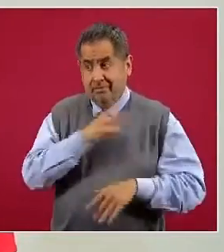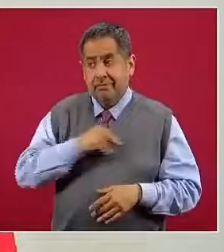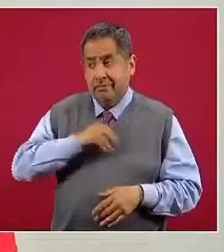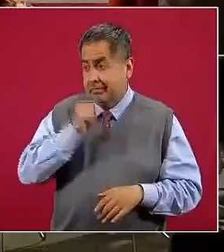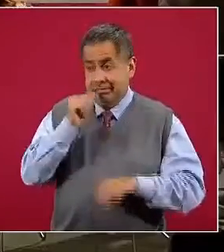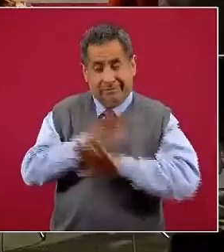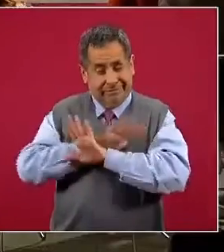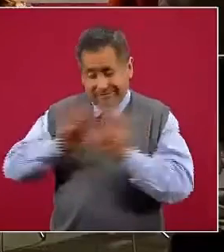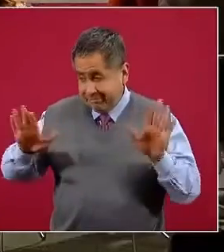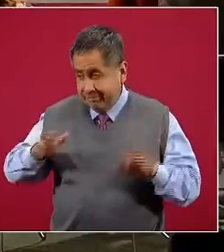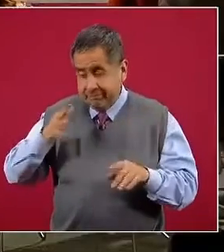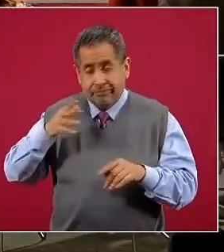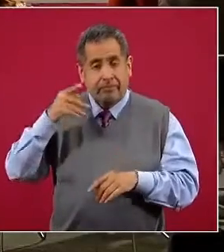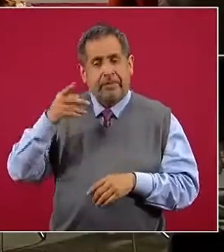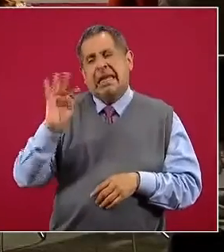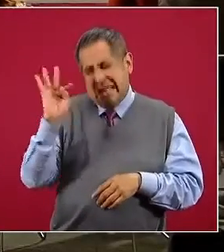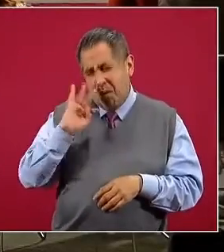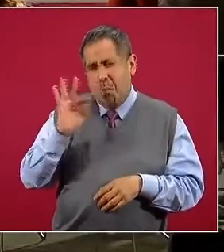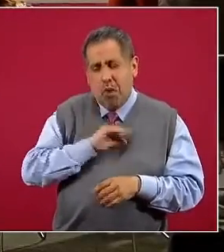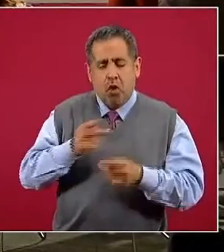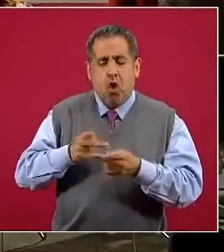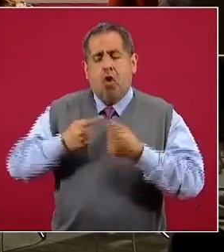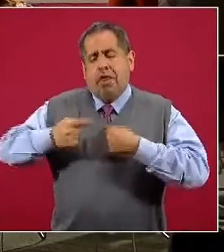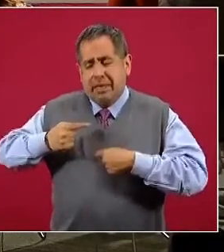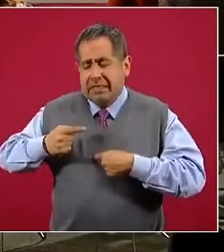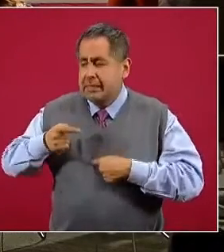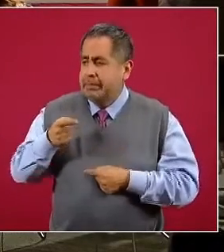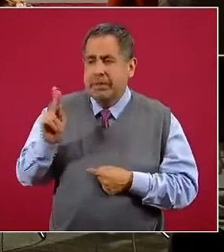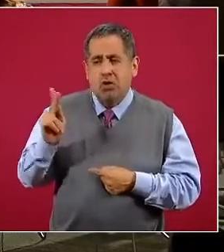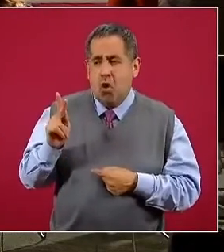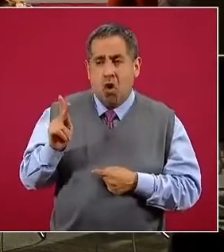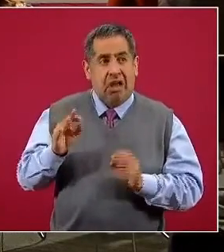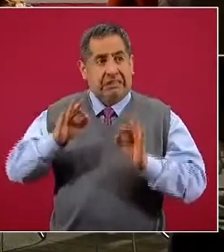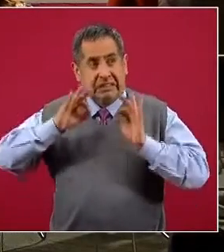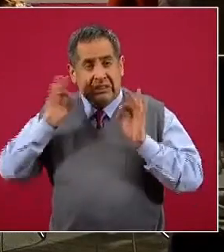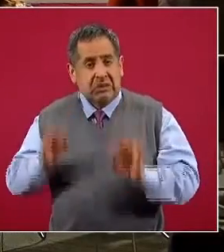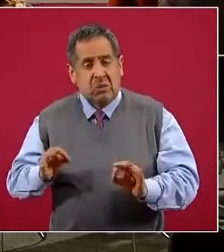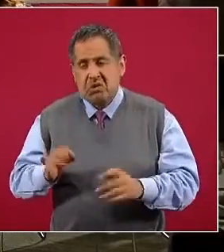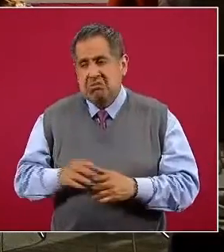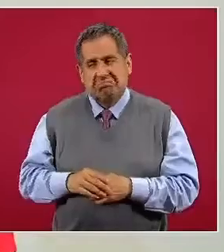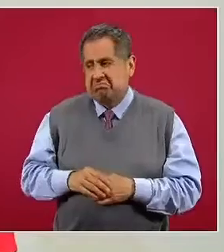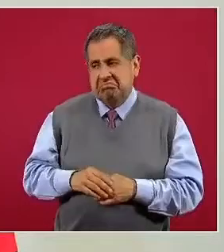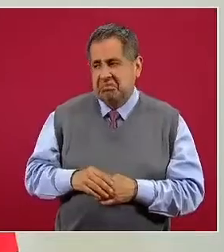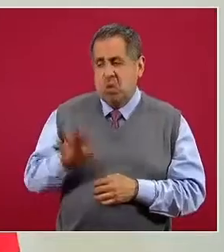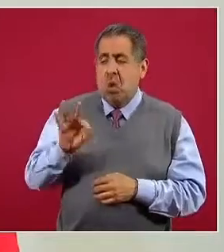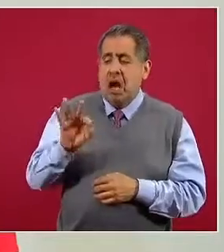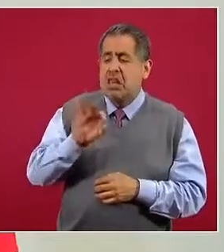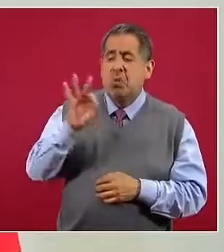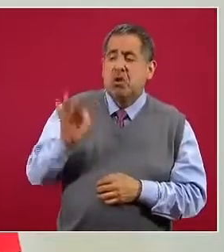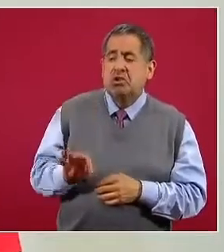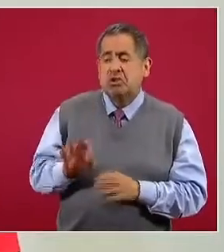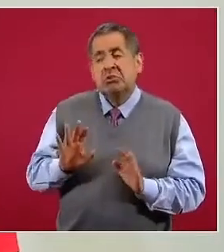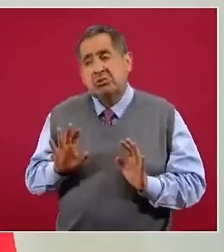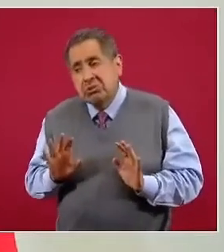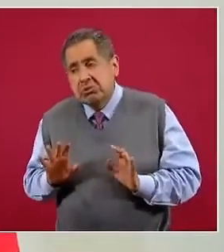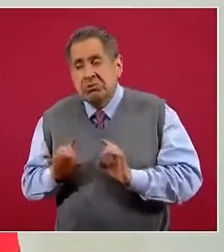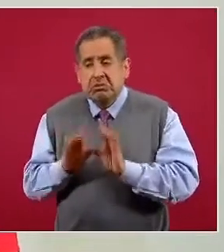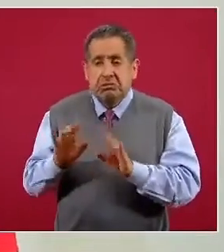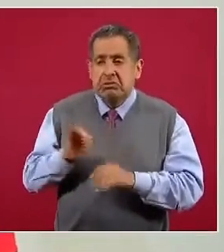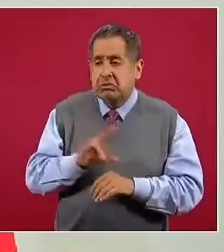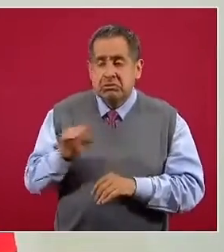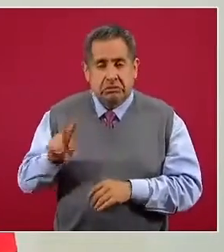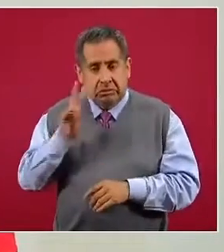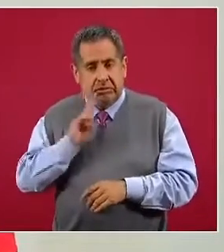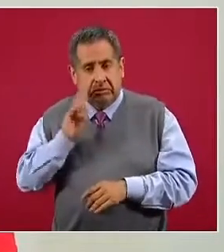la posibilidad, pero no hay un porcentaje mayor que sea el resultado de